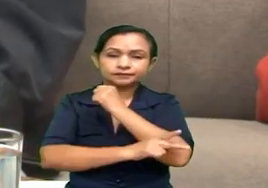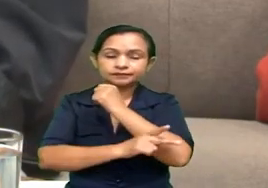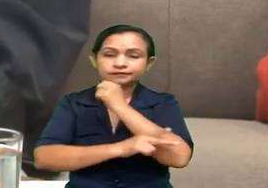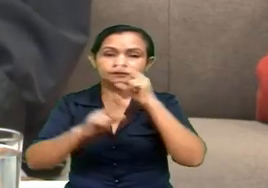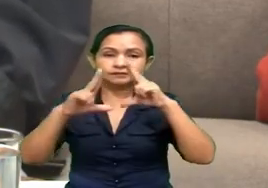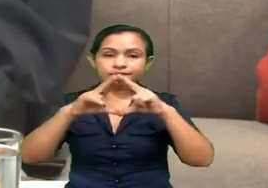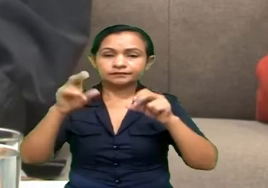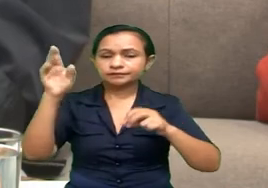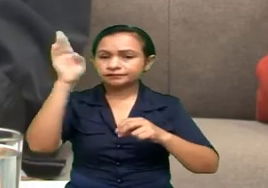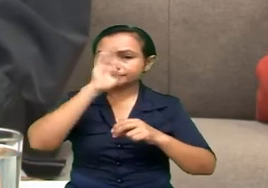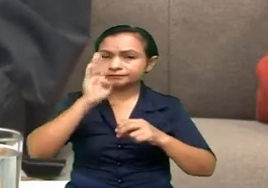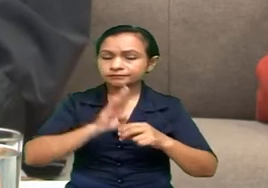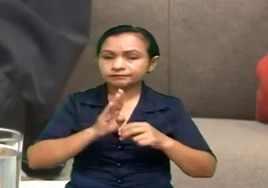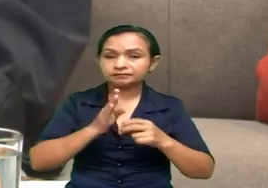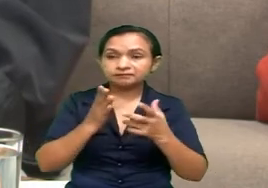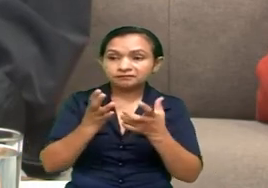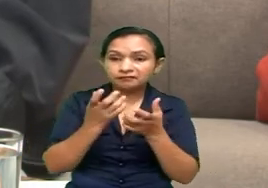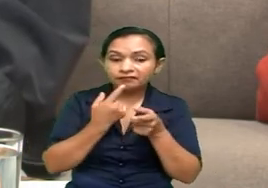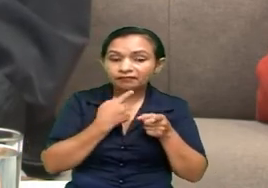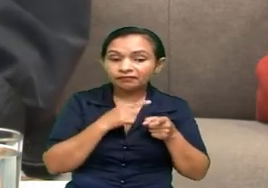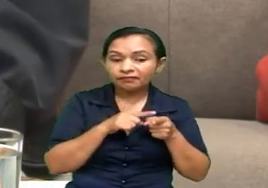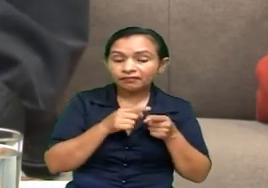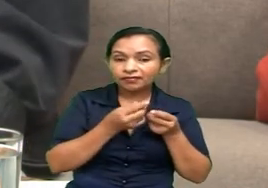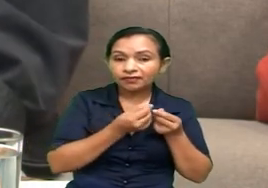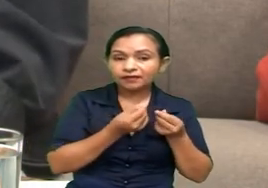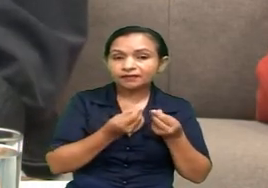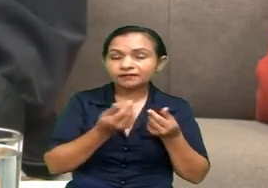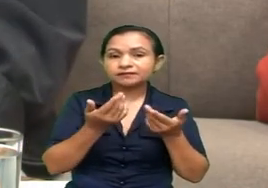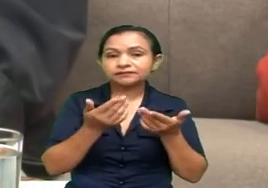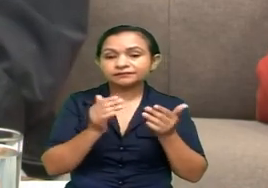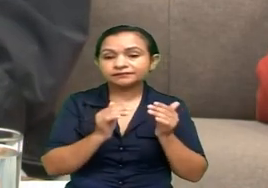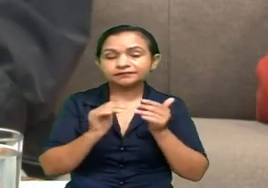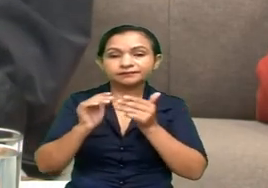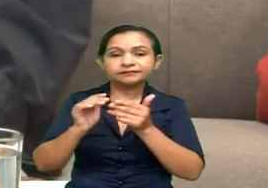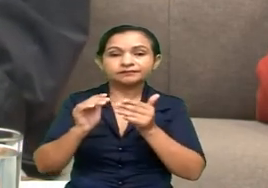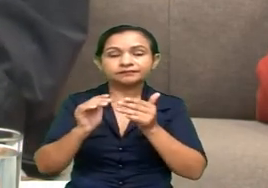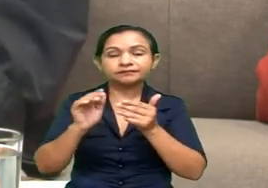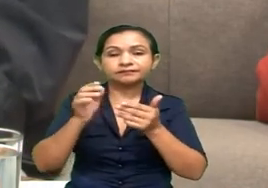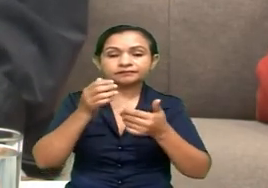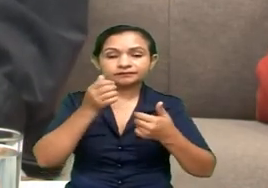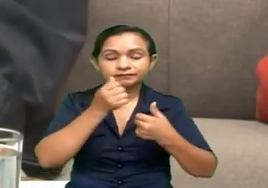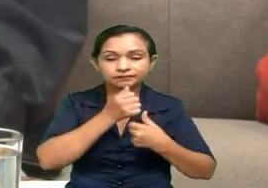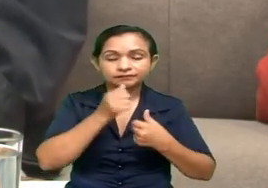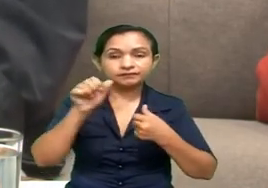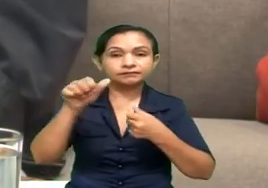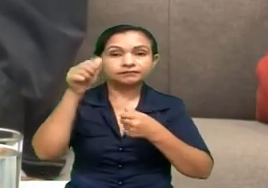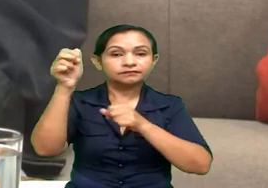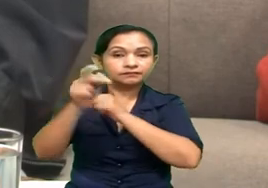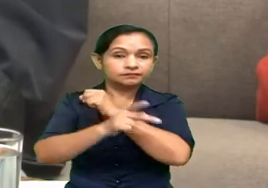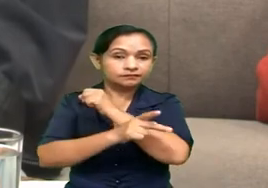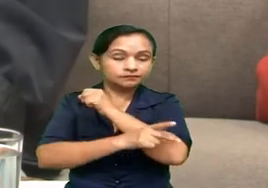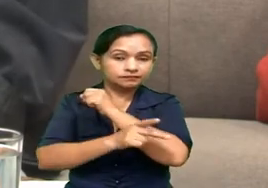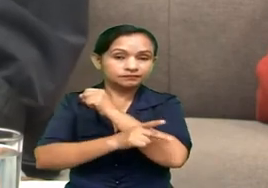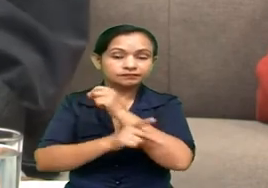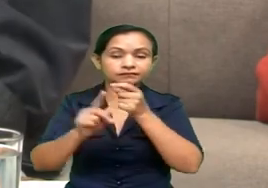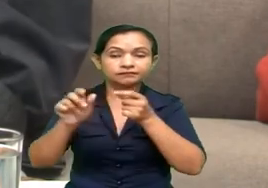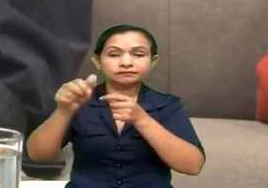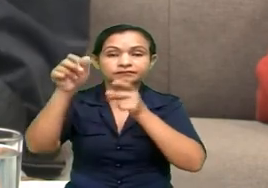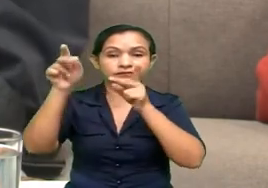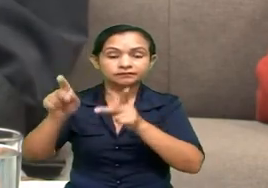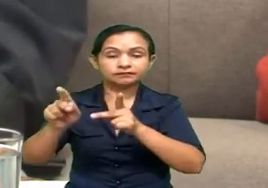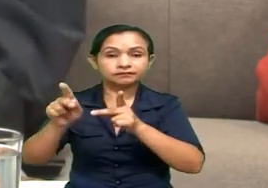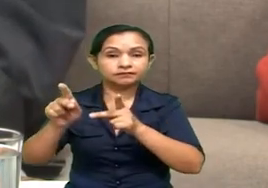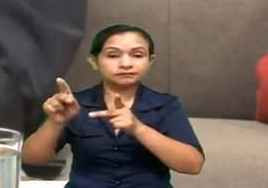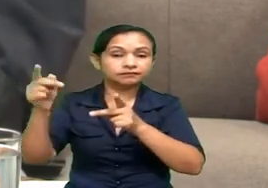se presten a servir de escalón para que tropas interventoras o para que agentes extraños